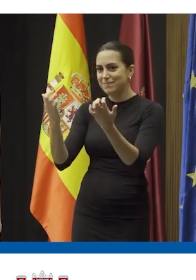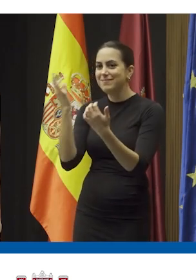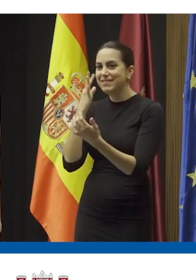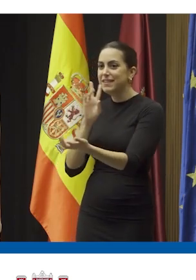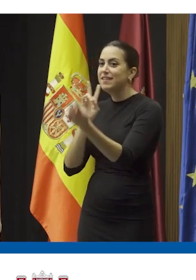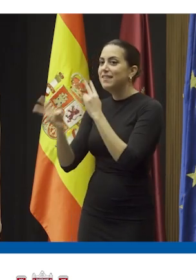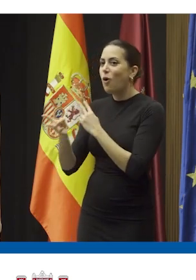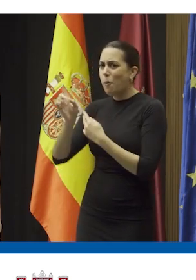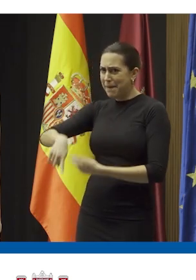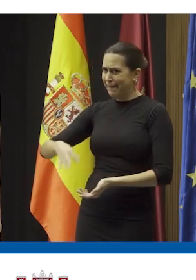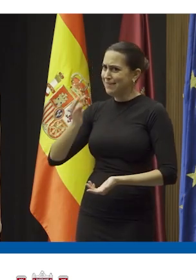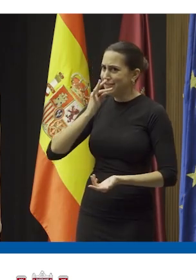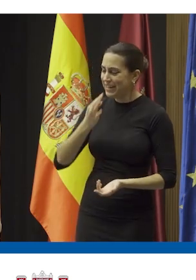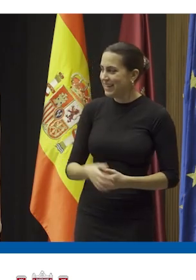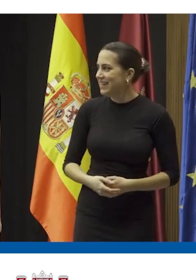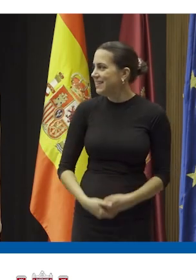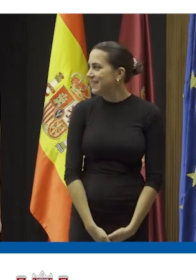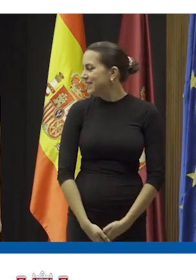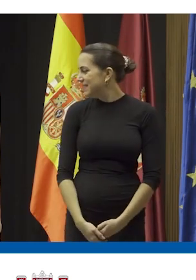Julio, si se puede quitar eso, es el